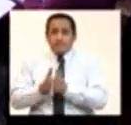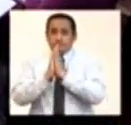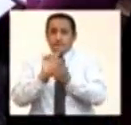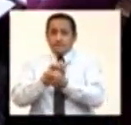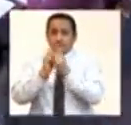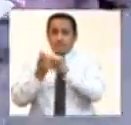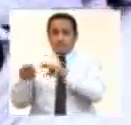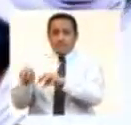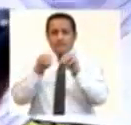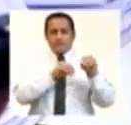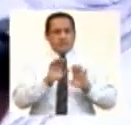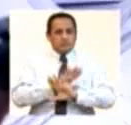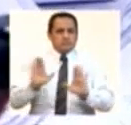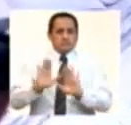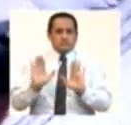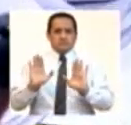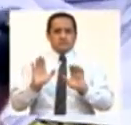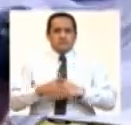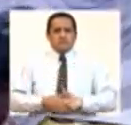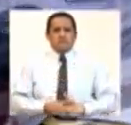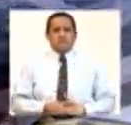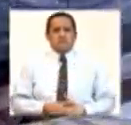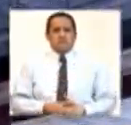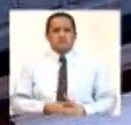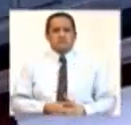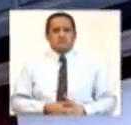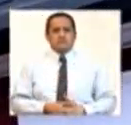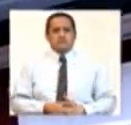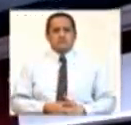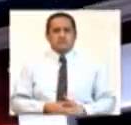adelante un pedido similar.